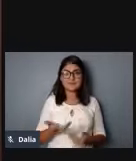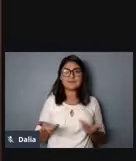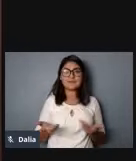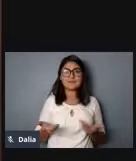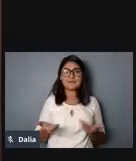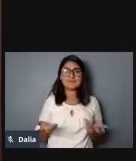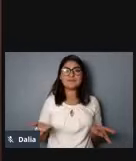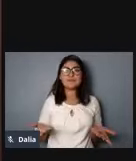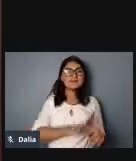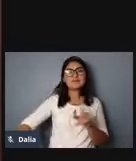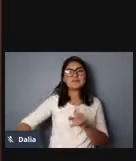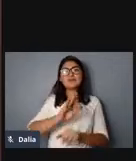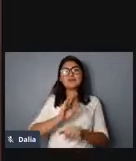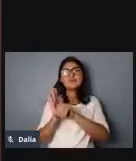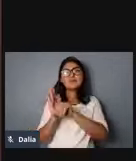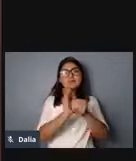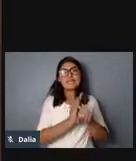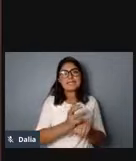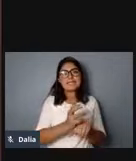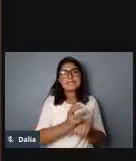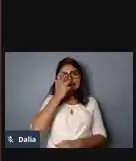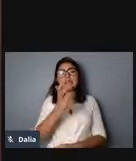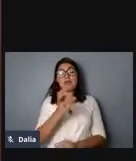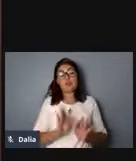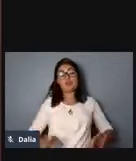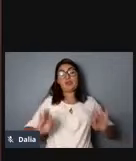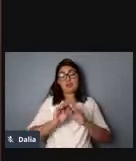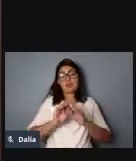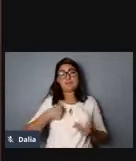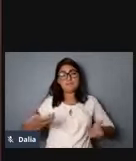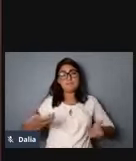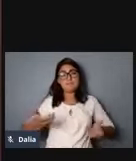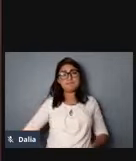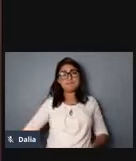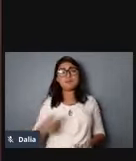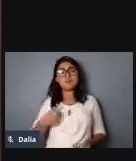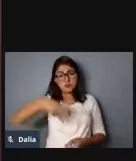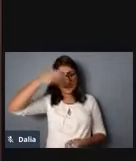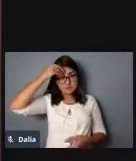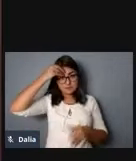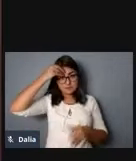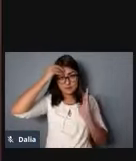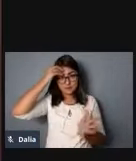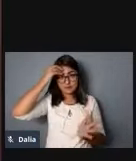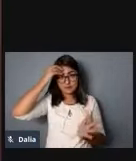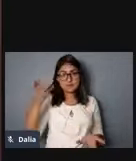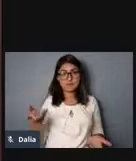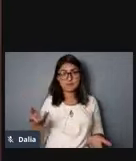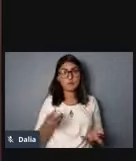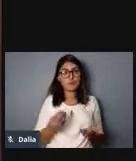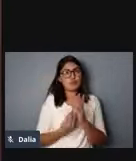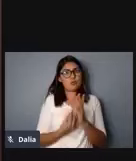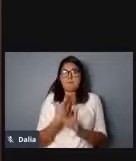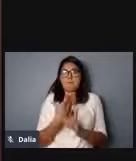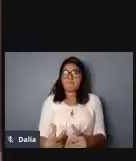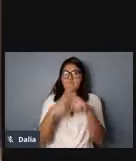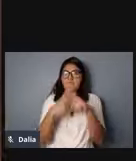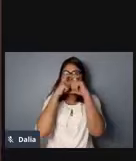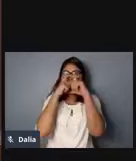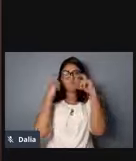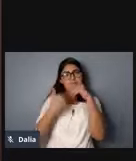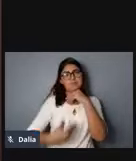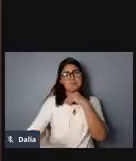hacer uso de este nuevo accesorio. Lo mismo es con la tarea, lo mismo es con las